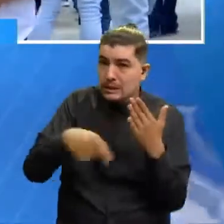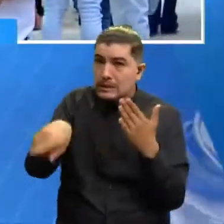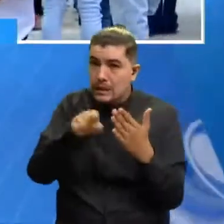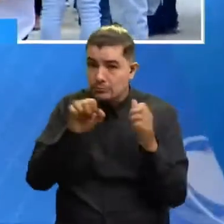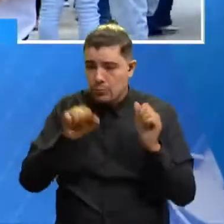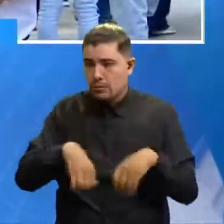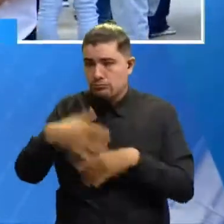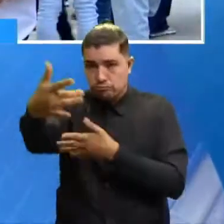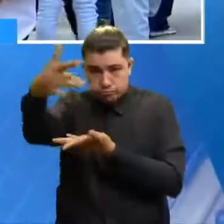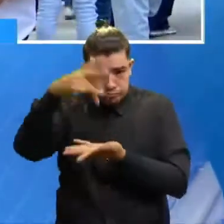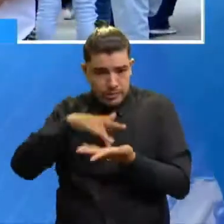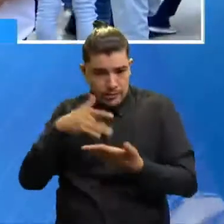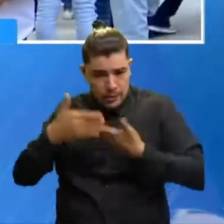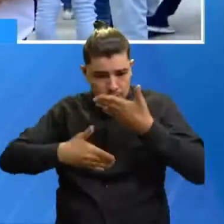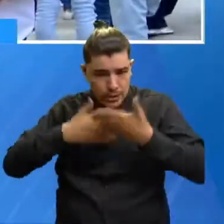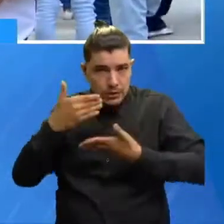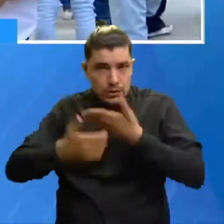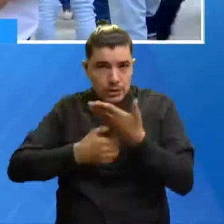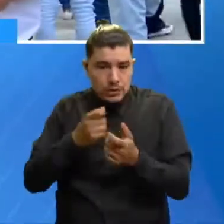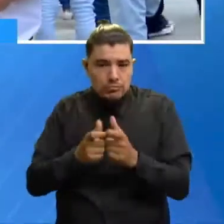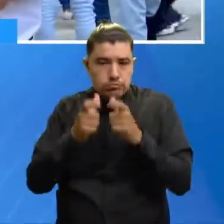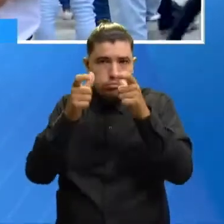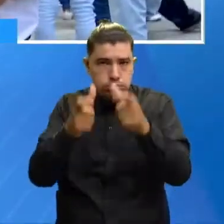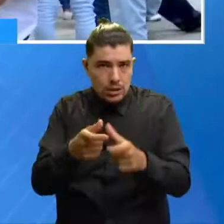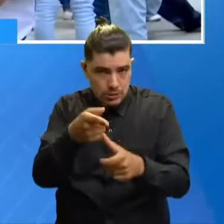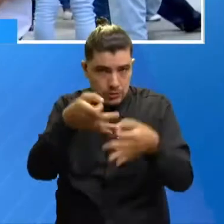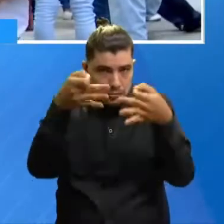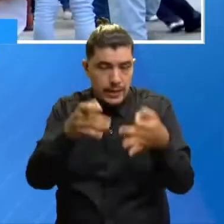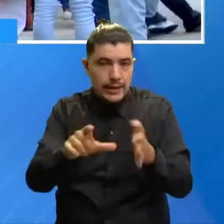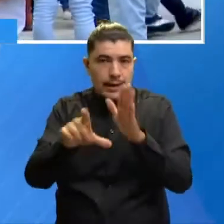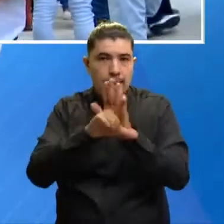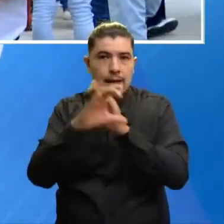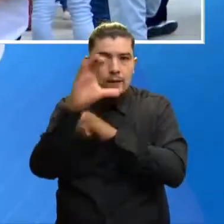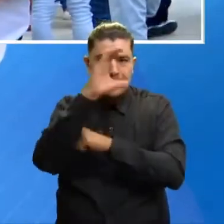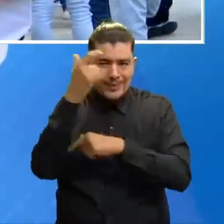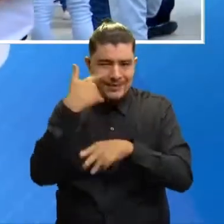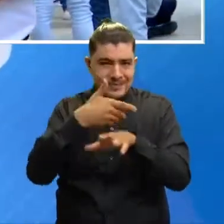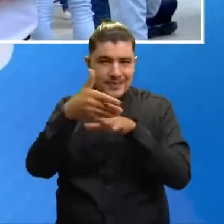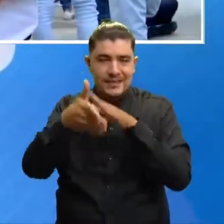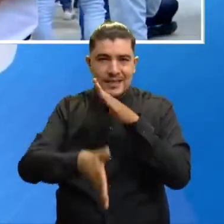respectivo trámite. Desde Pamplona Norte de Santander para Oriente Noticias, Cristian Ramón, estamos informando.